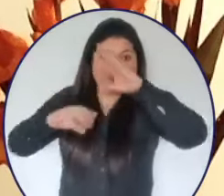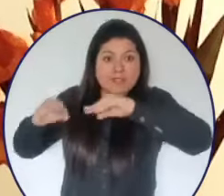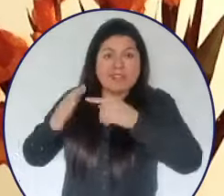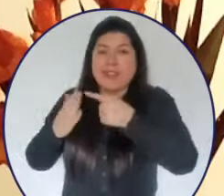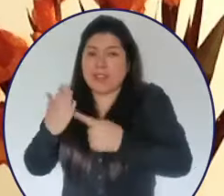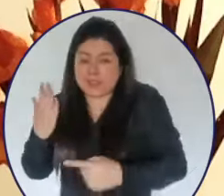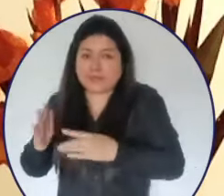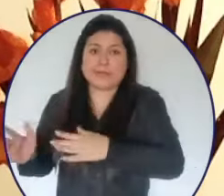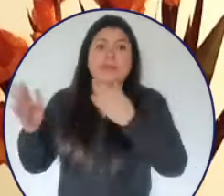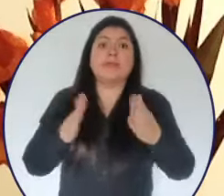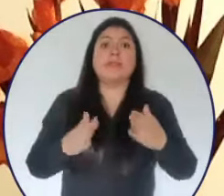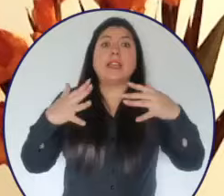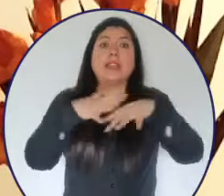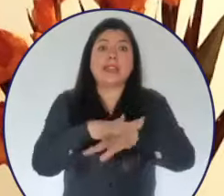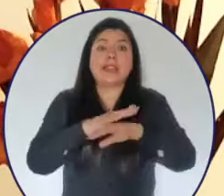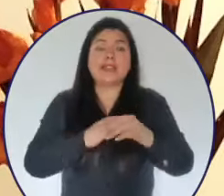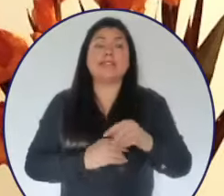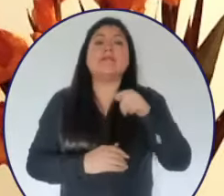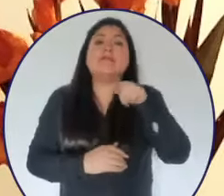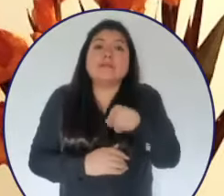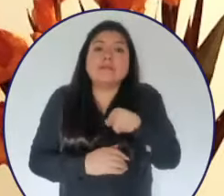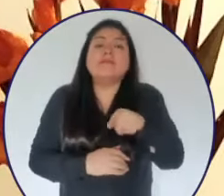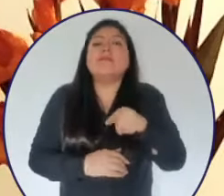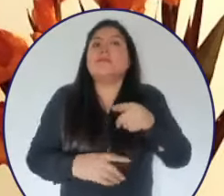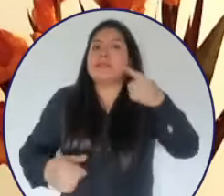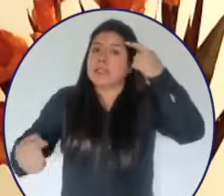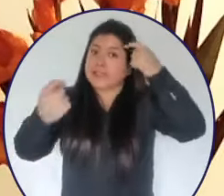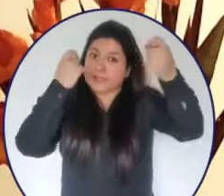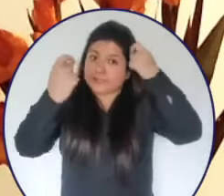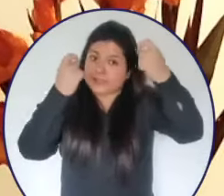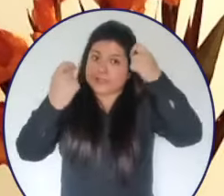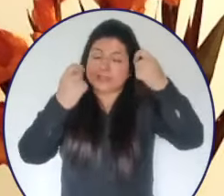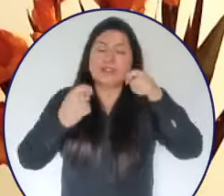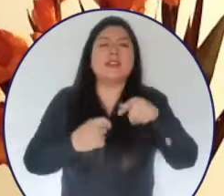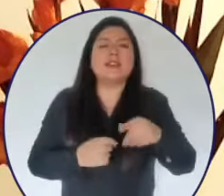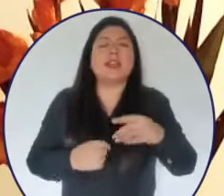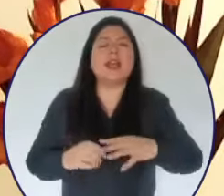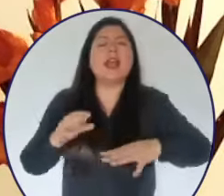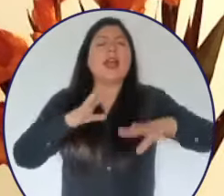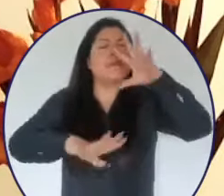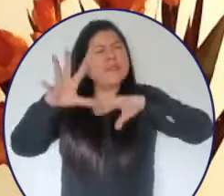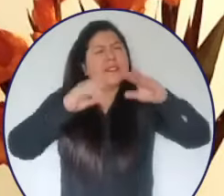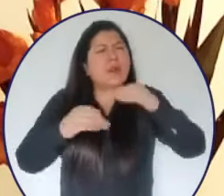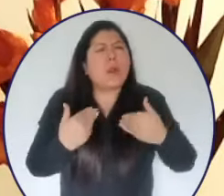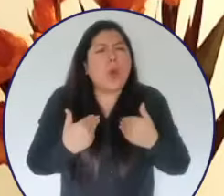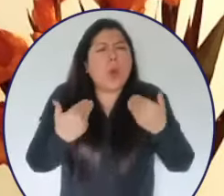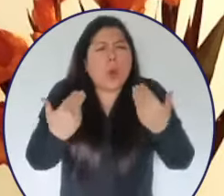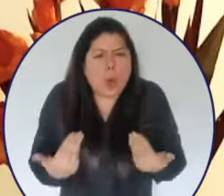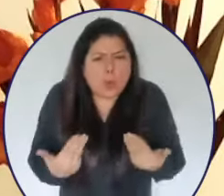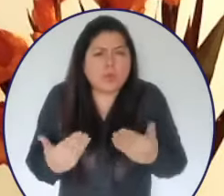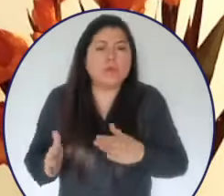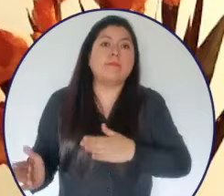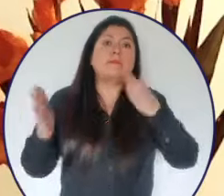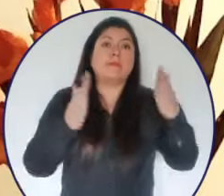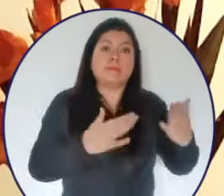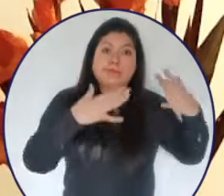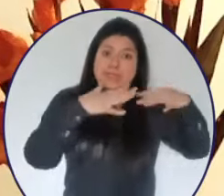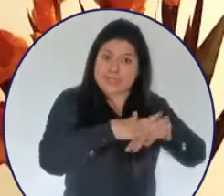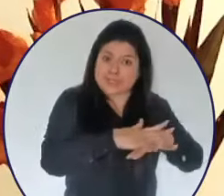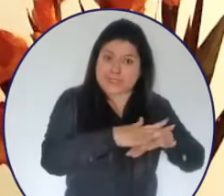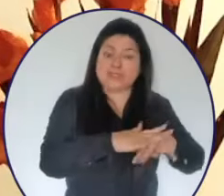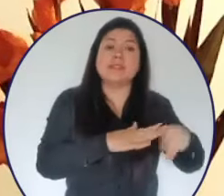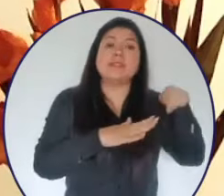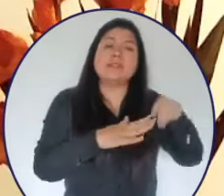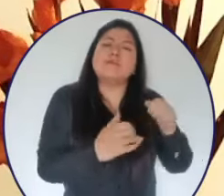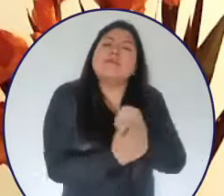del aprendizaje. La segunda es la red estratégica, que nos ayuda a reflexionar sobre el cómo del